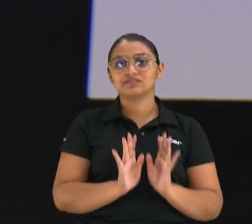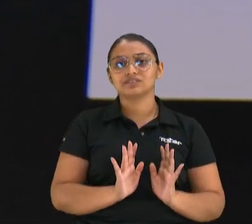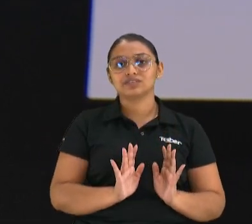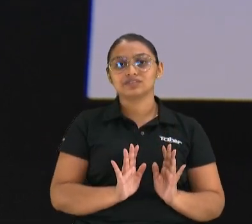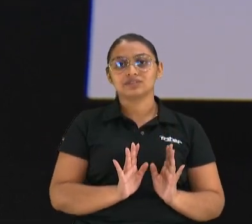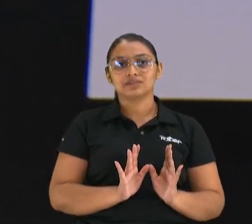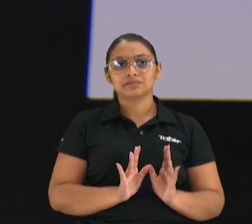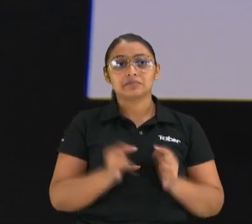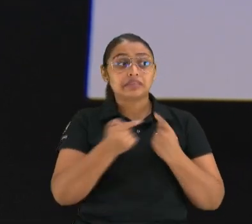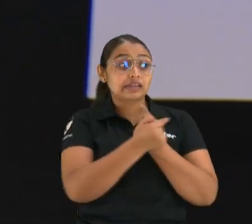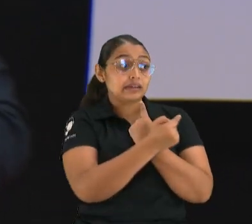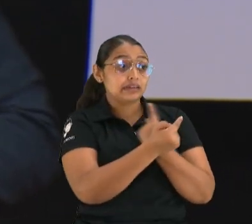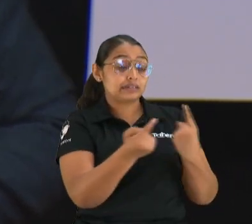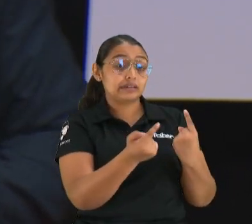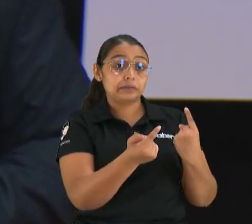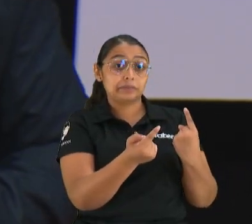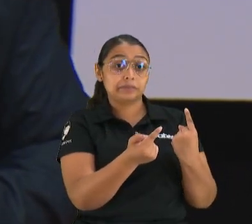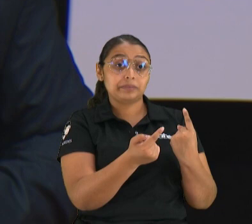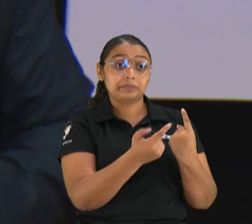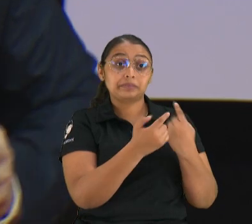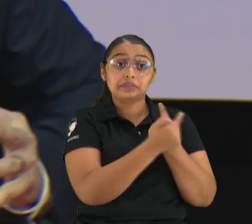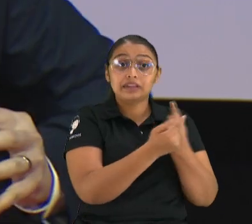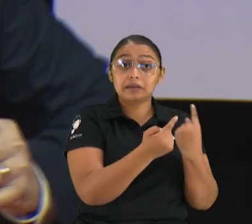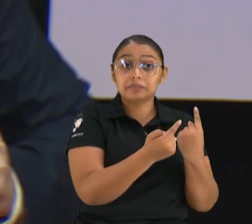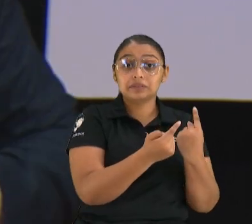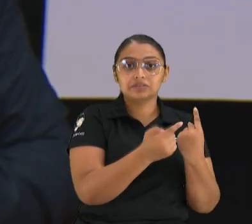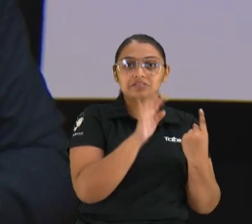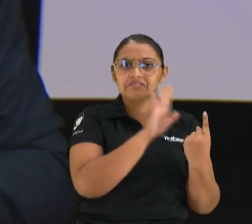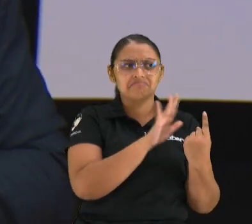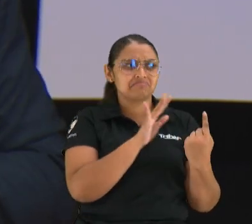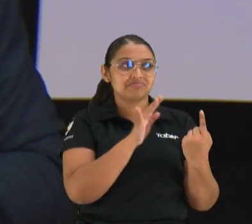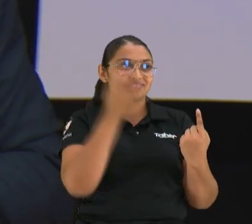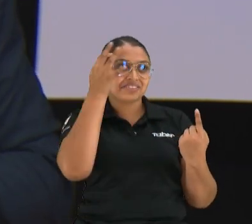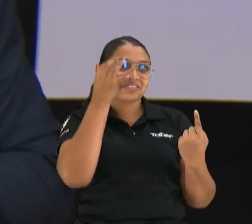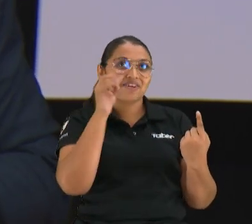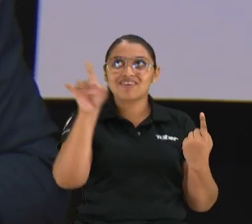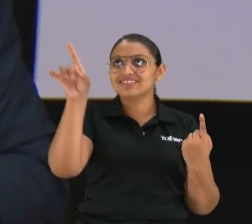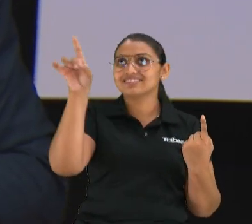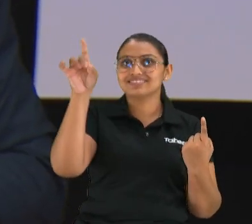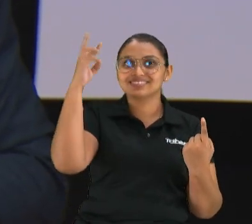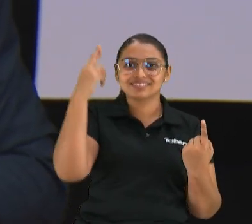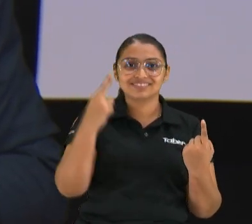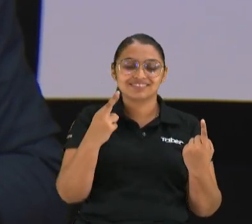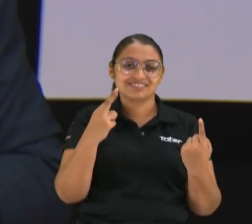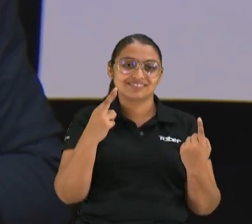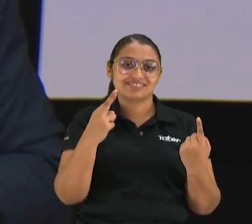y la gente había bien aún viendo eso no cree que hay Dios